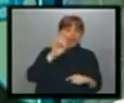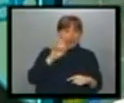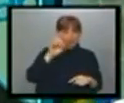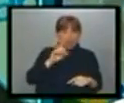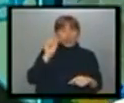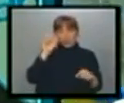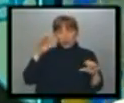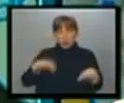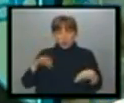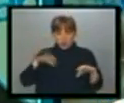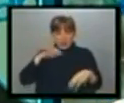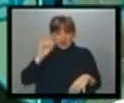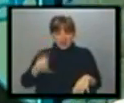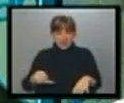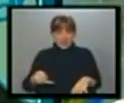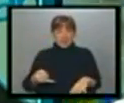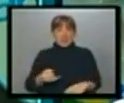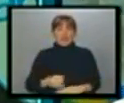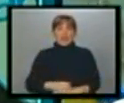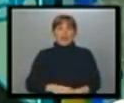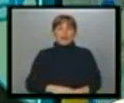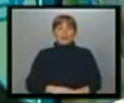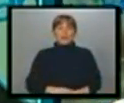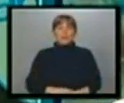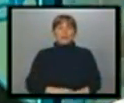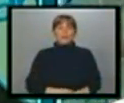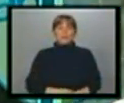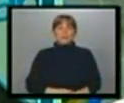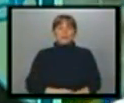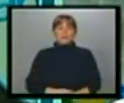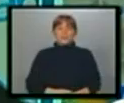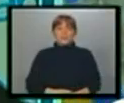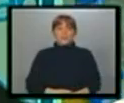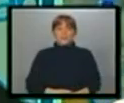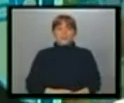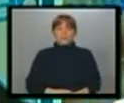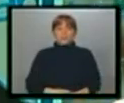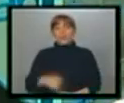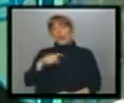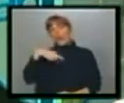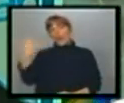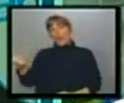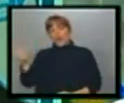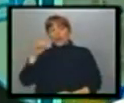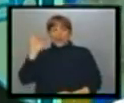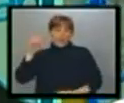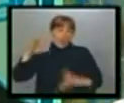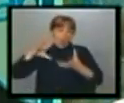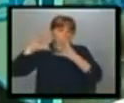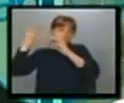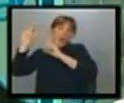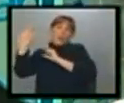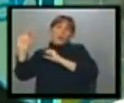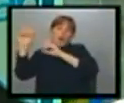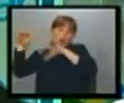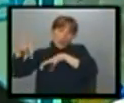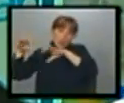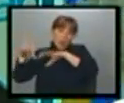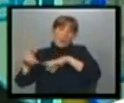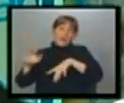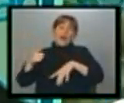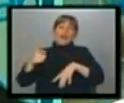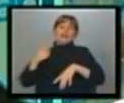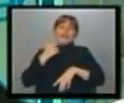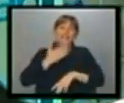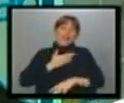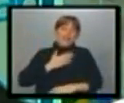situación de tormenta, de mal tiempo para lo que resta de este día martes. En el resto tenés mucha nubosidad, alguna lluvia en el norte de Santa Fe, pero